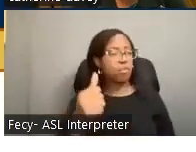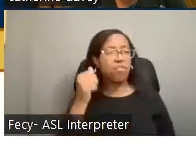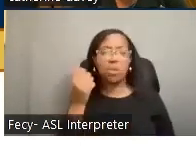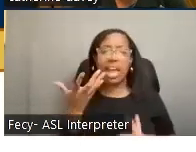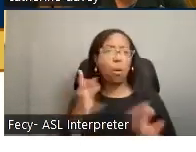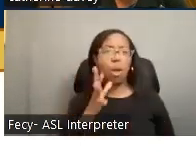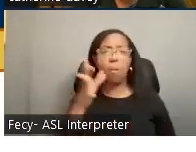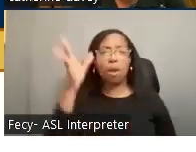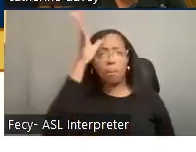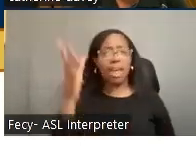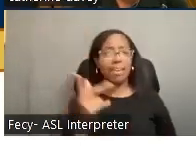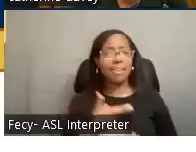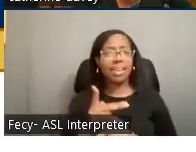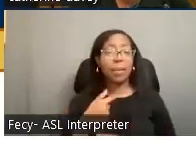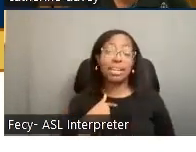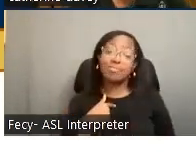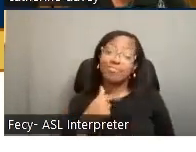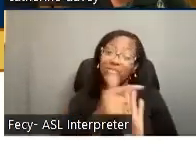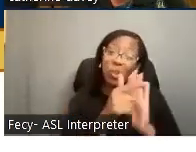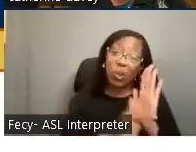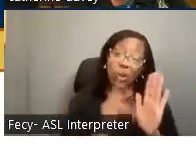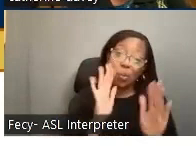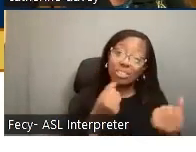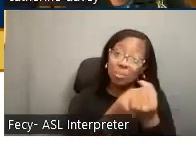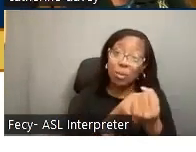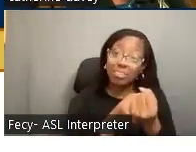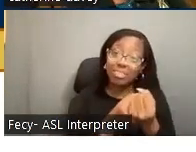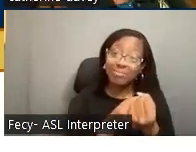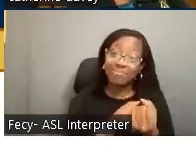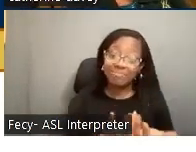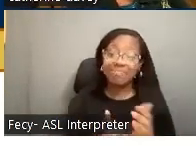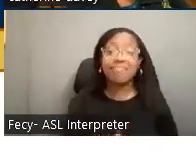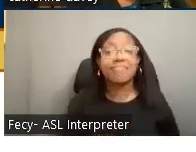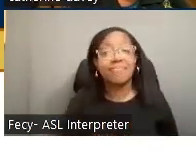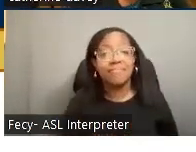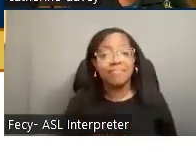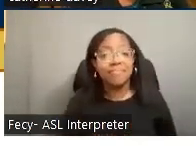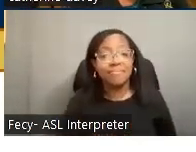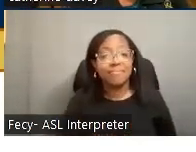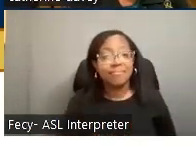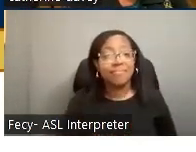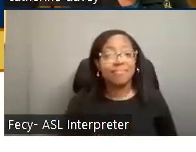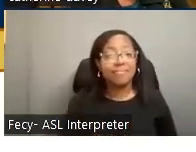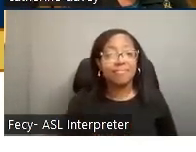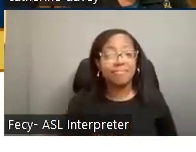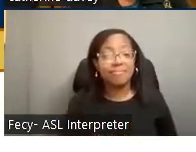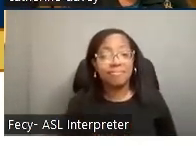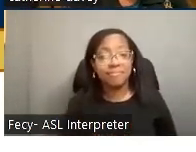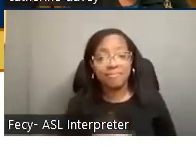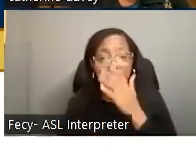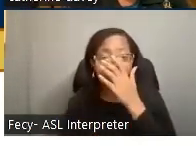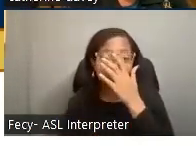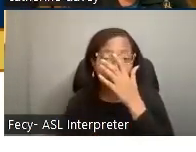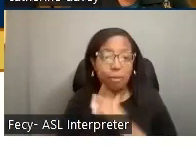la representan en la corte, pero nosotros hacemos lo que esté en el bien, hacemos las cosas por el bien de